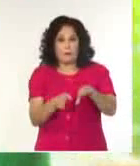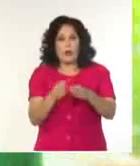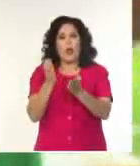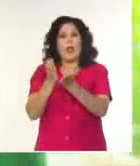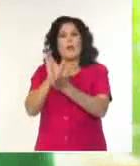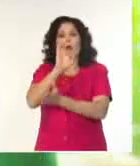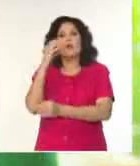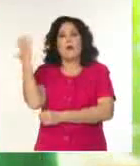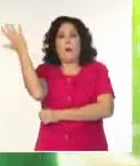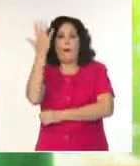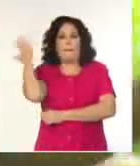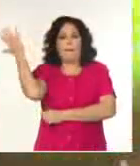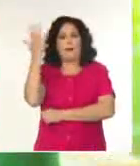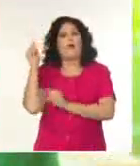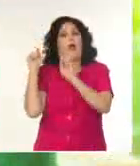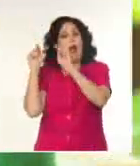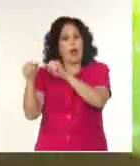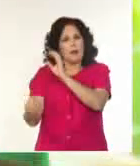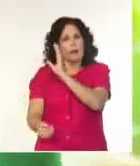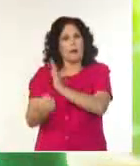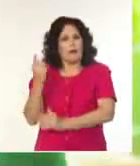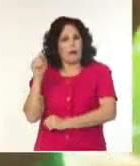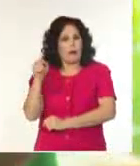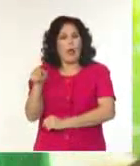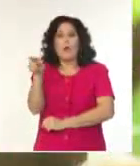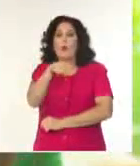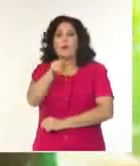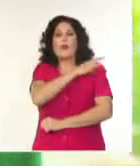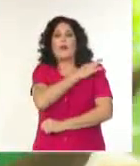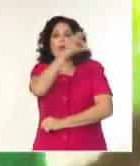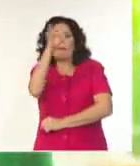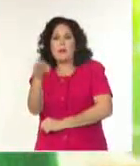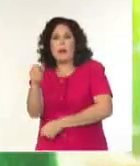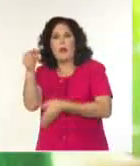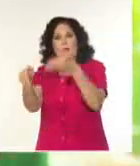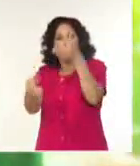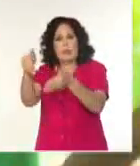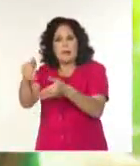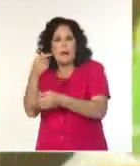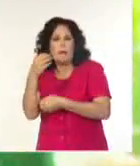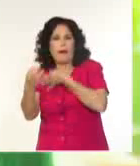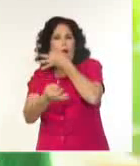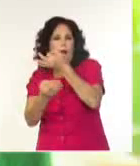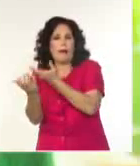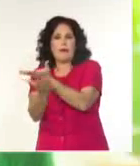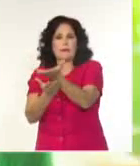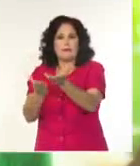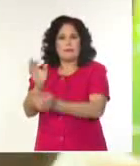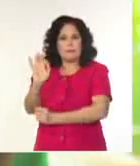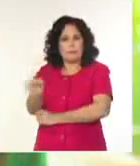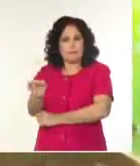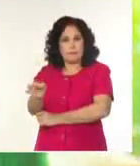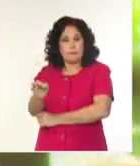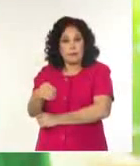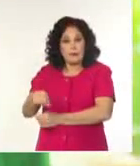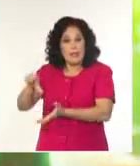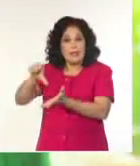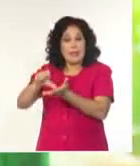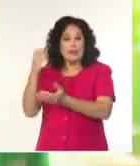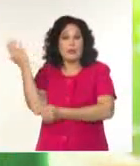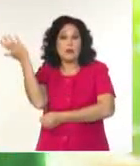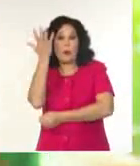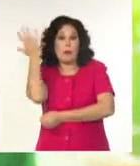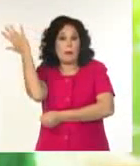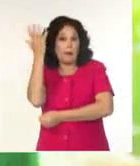Ya existe, ya están invitados a ese centro de educación ambiental. Ese centro de educación ambiental es donde damos